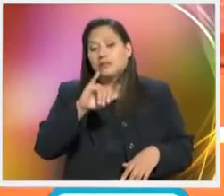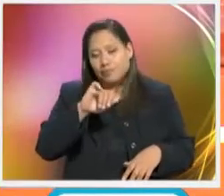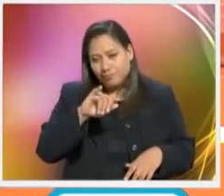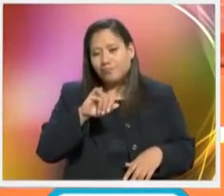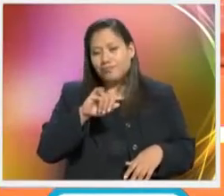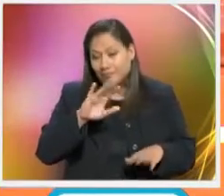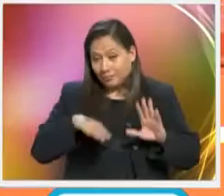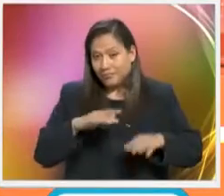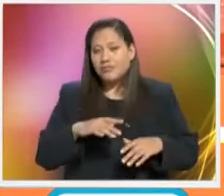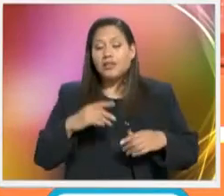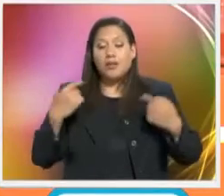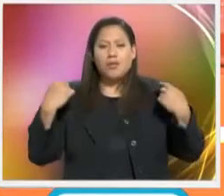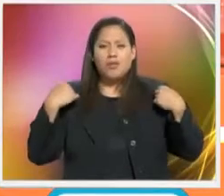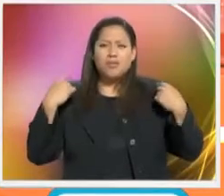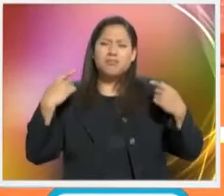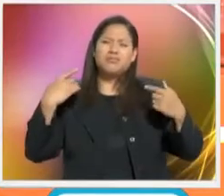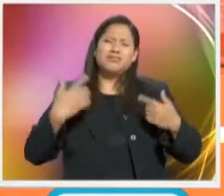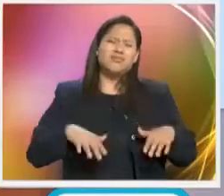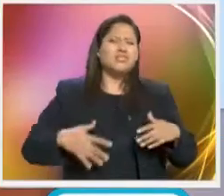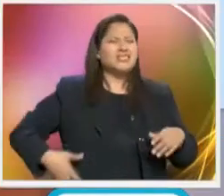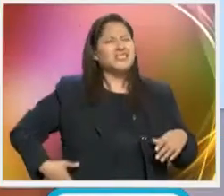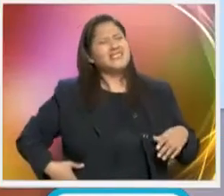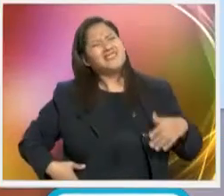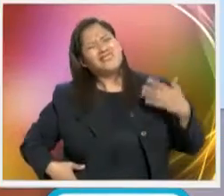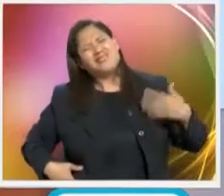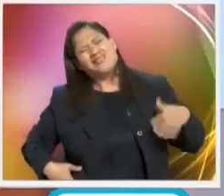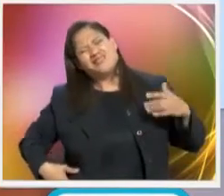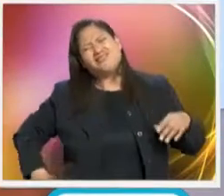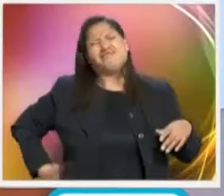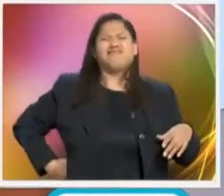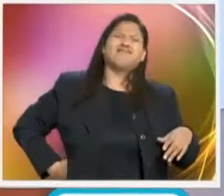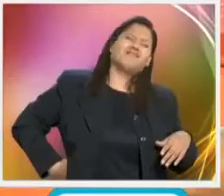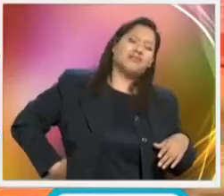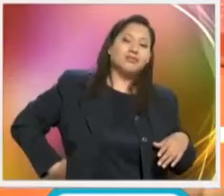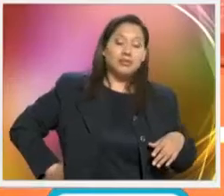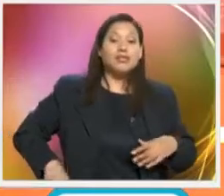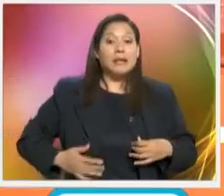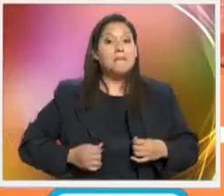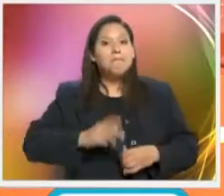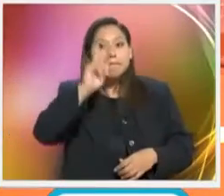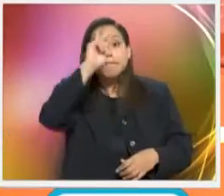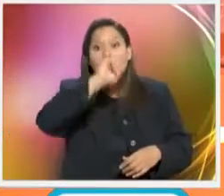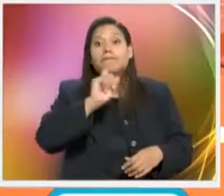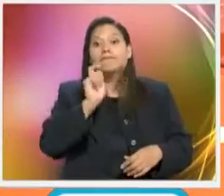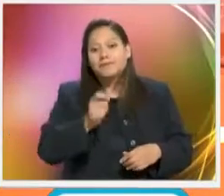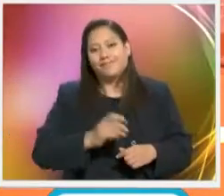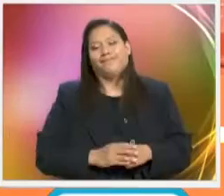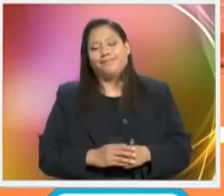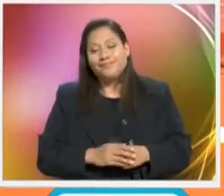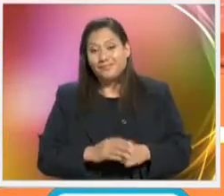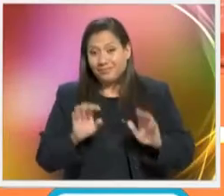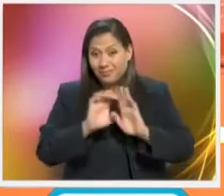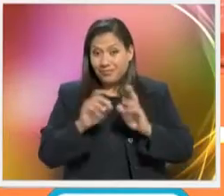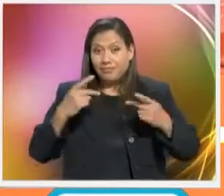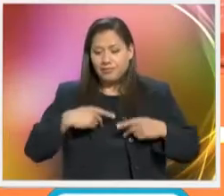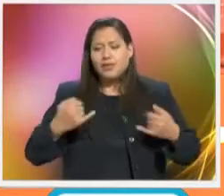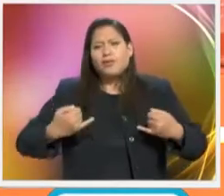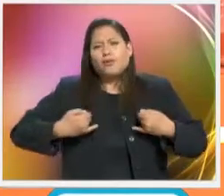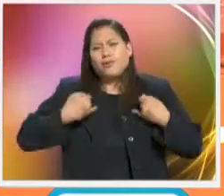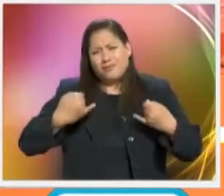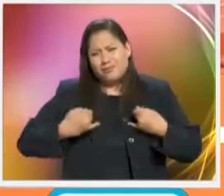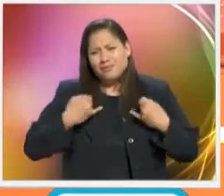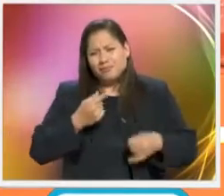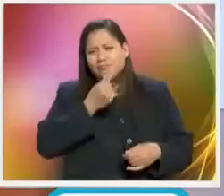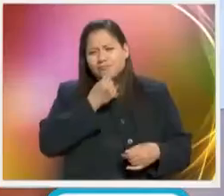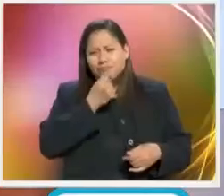pues tienen dolor de hombros, dolor de espalda y sobre todo hay un complejo, ¿no? Si la persona además es muy joven, si